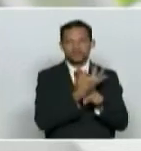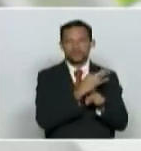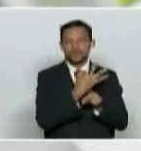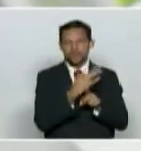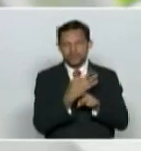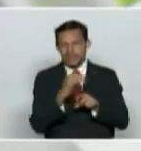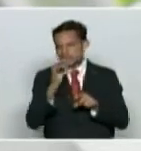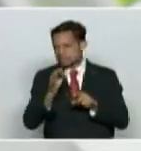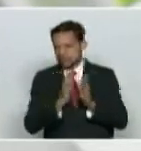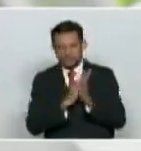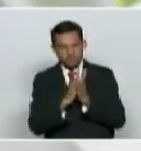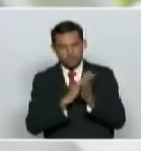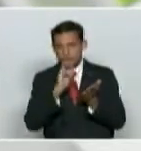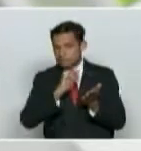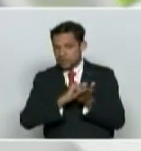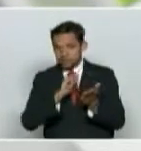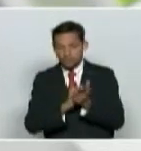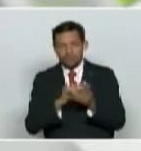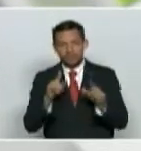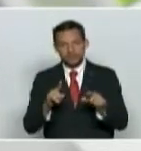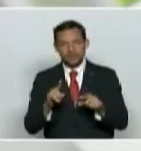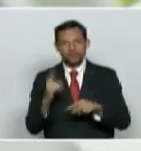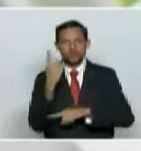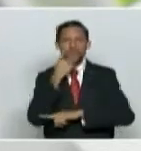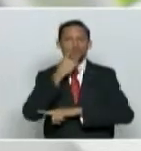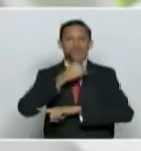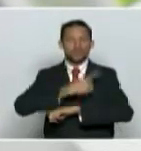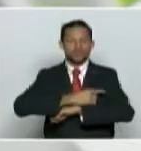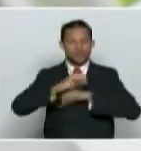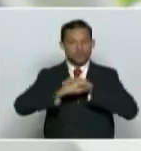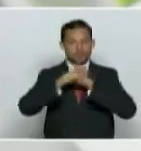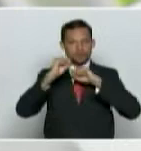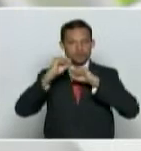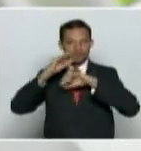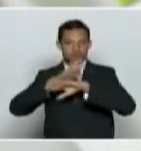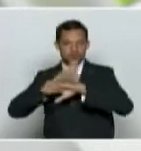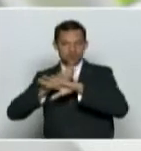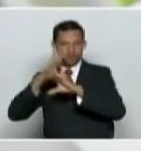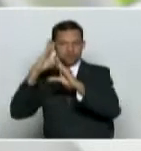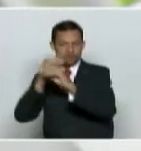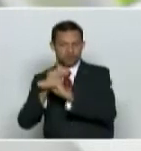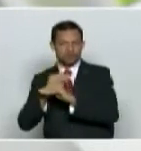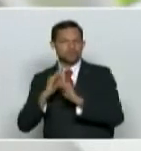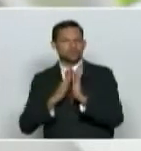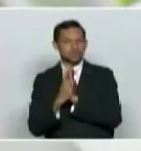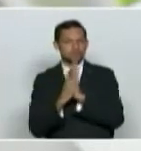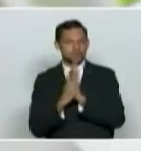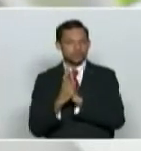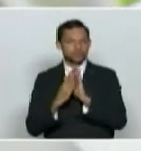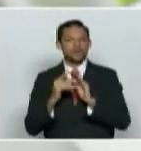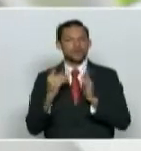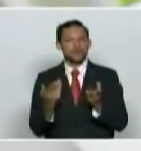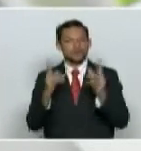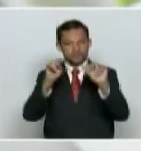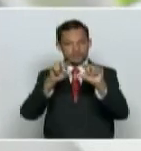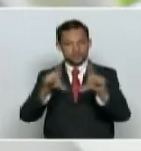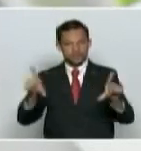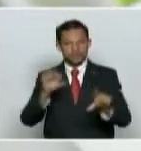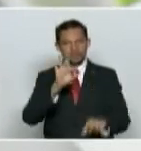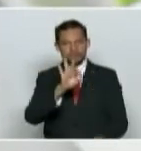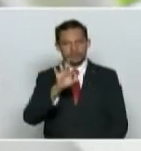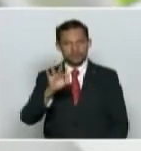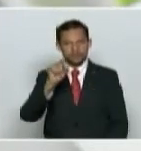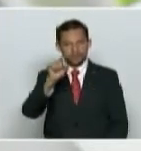del canal. Por si quieren entrar a buscarlos y a conocer un poquito más de este programa, la página del canal es